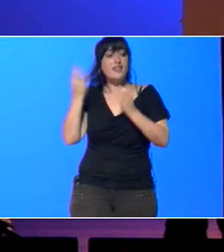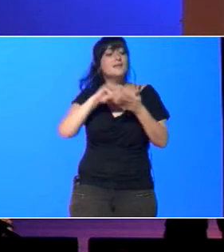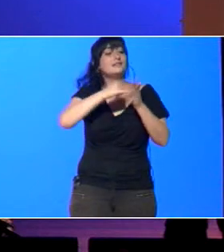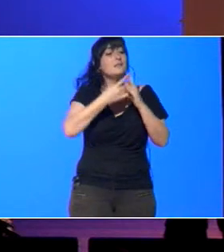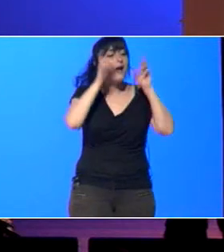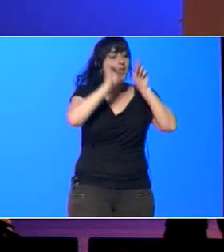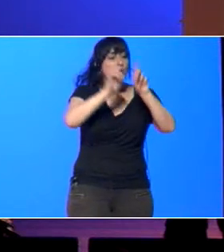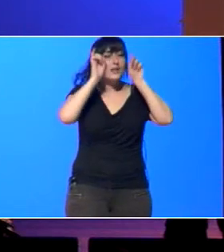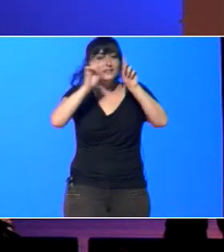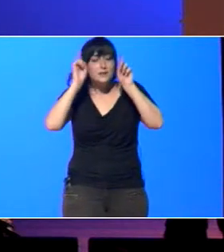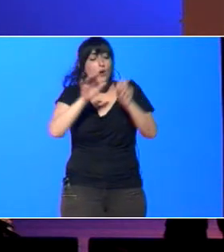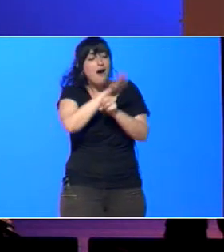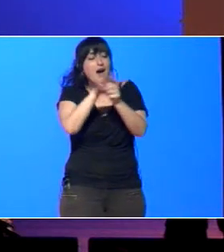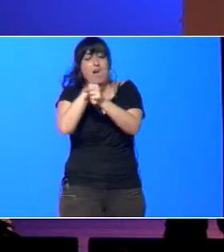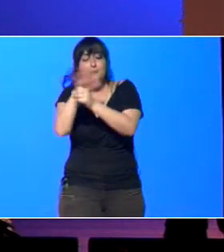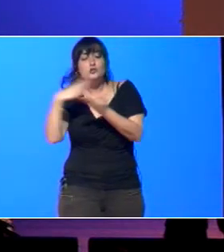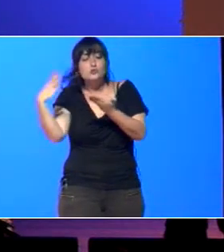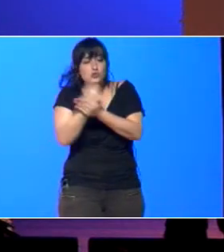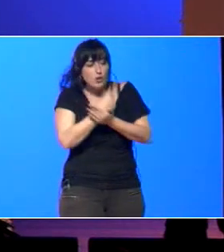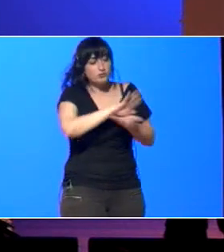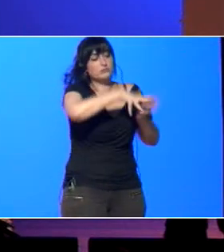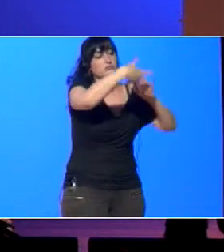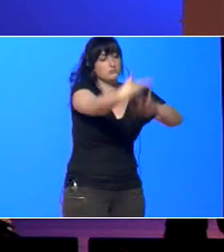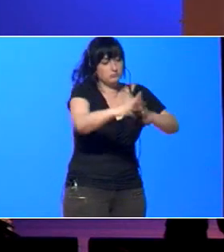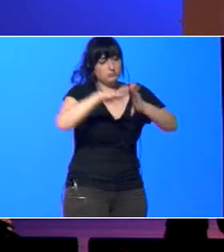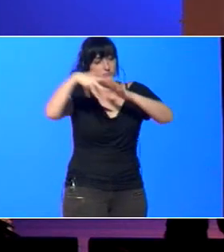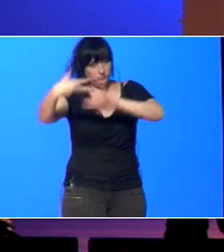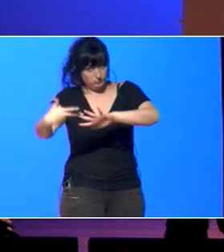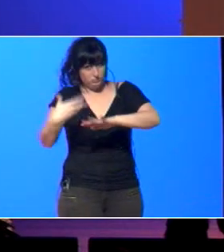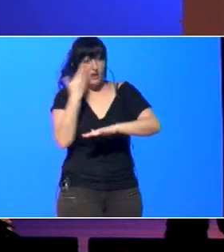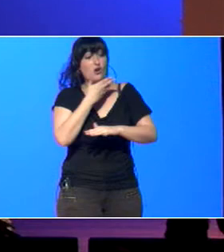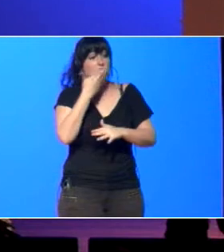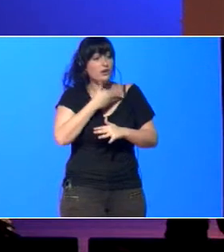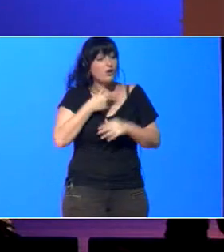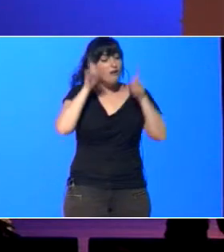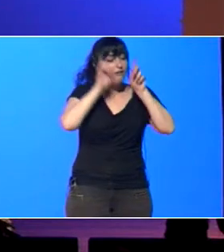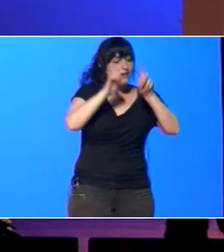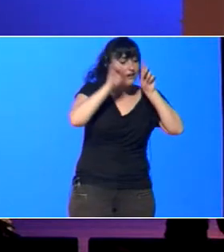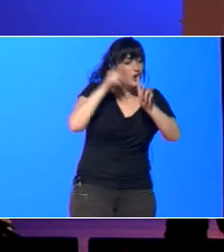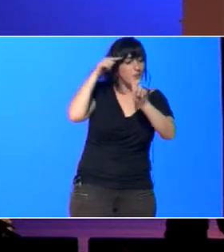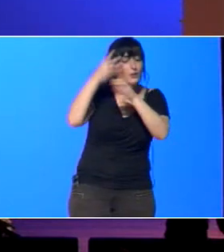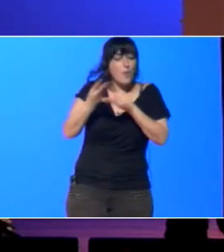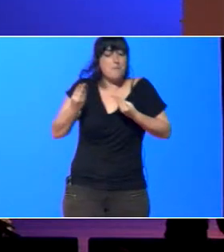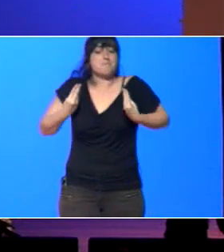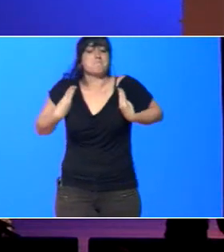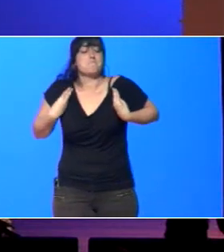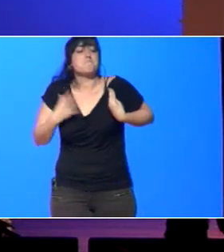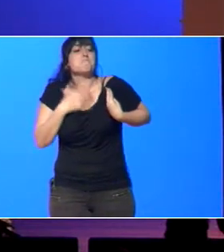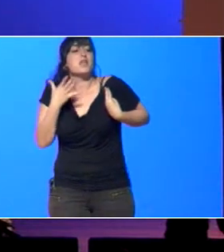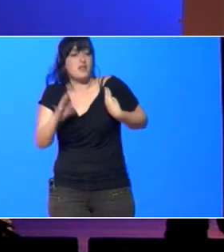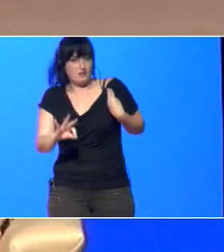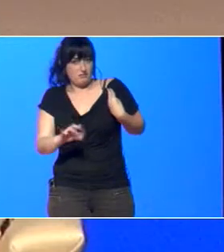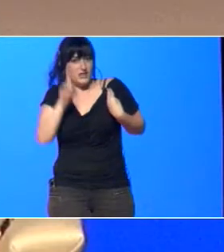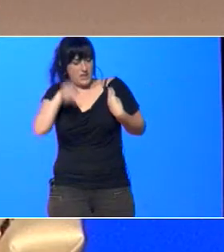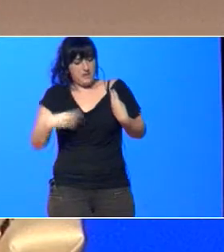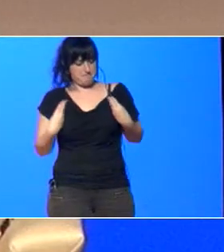educativo y la escuela tiene que educar para la vida, tiene que educar para que nosotros podamos vivir y ser ciudadanos competentes, y